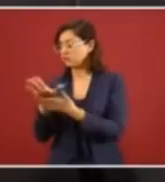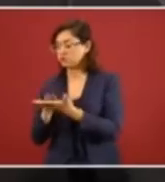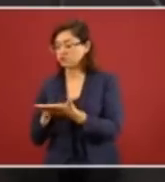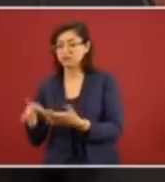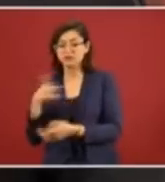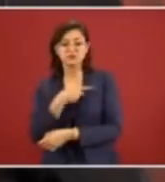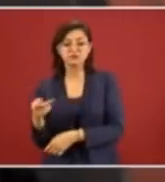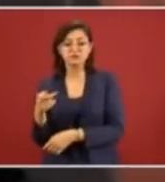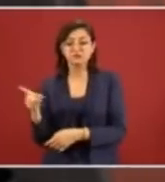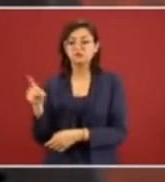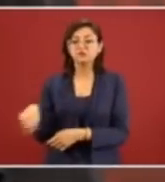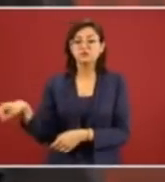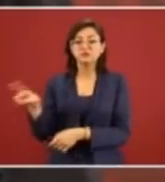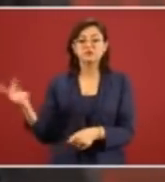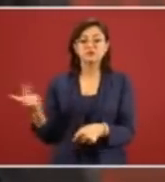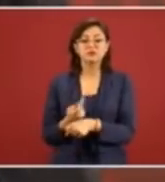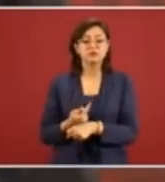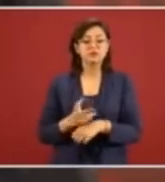¿saben qué sucede?